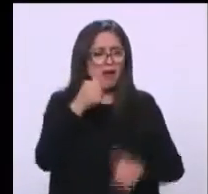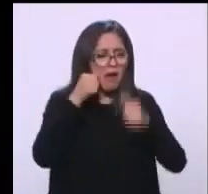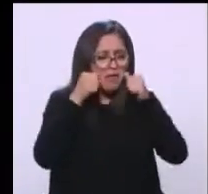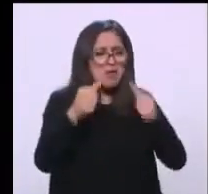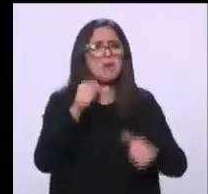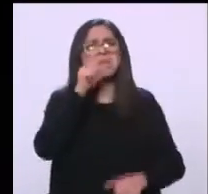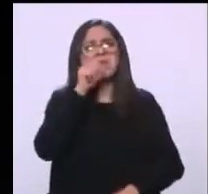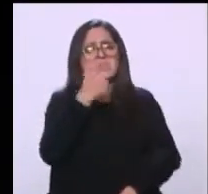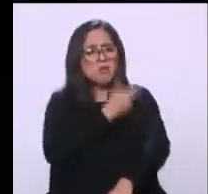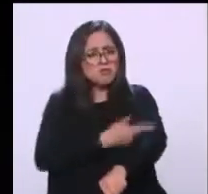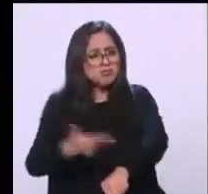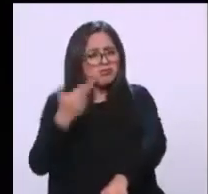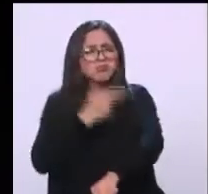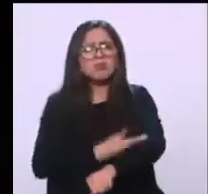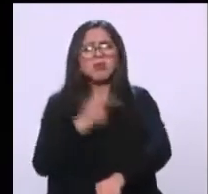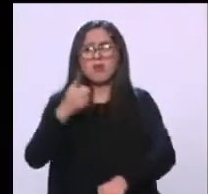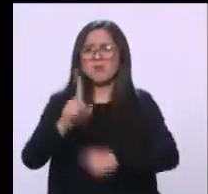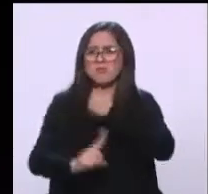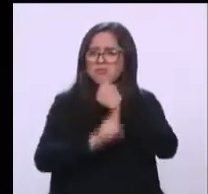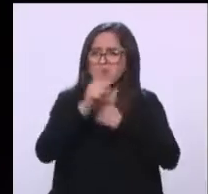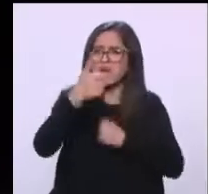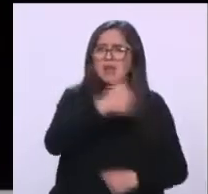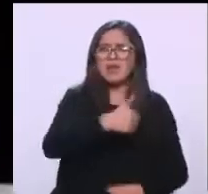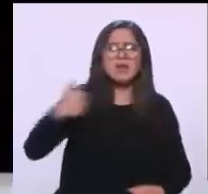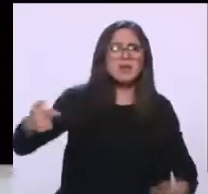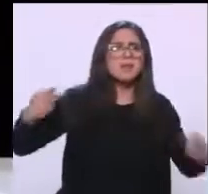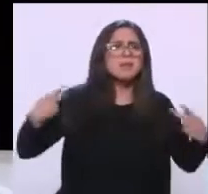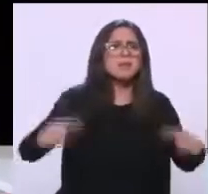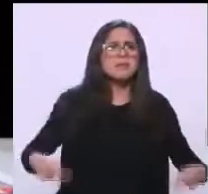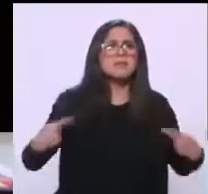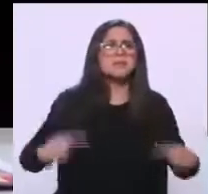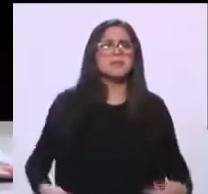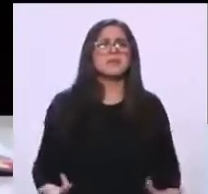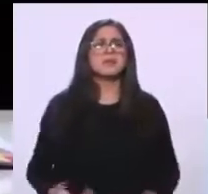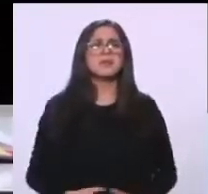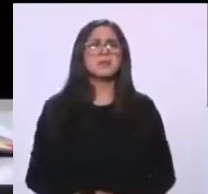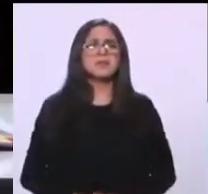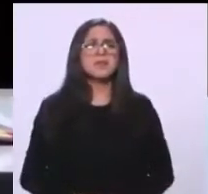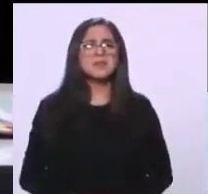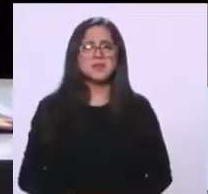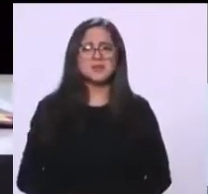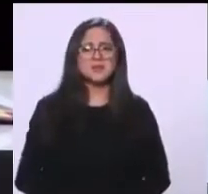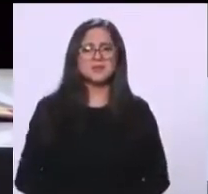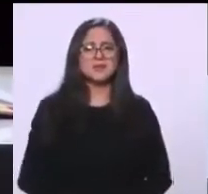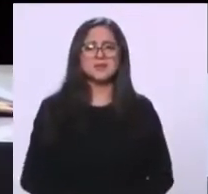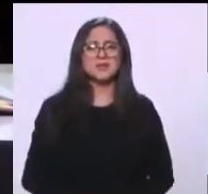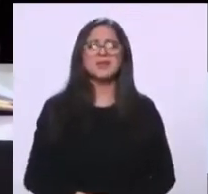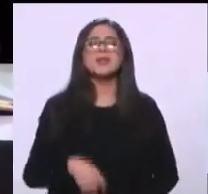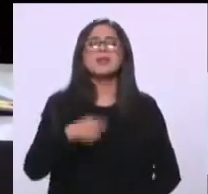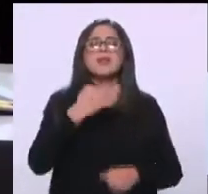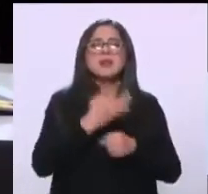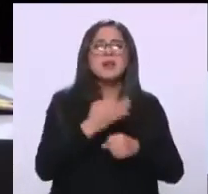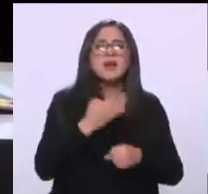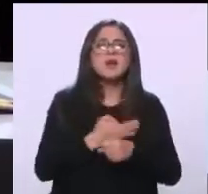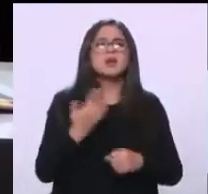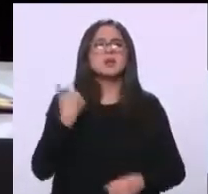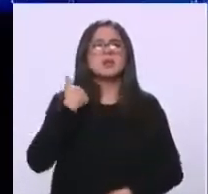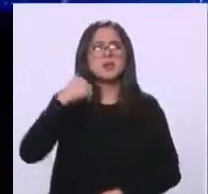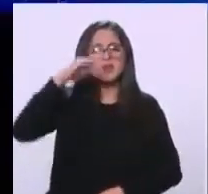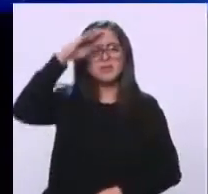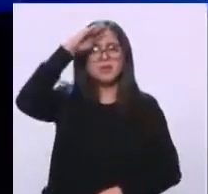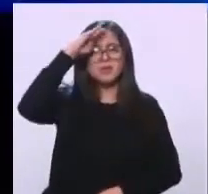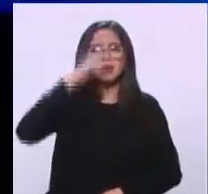resolver el problema de las violencias de las víctimas, eso no está duda, pero en lo absoluto. Pero sí, digamos, me parece